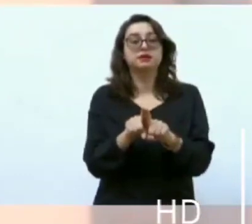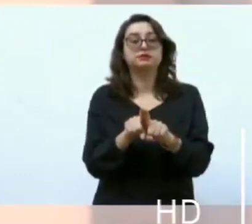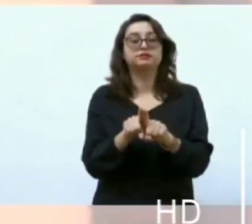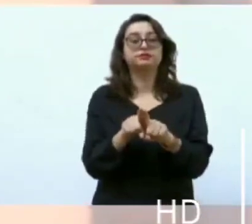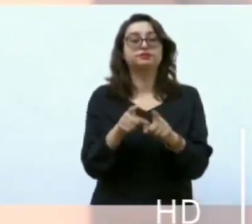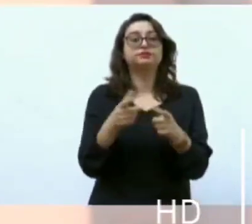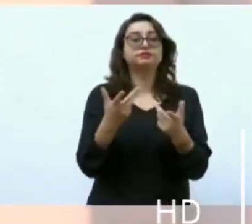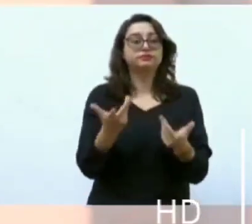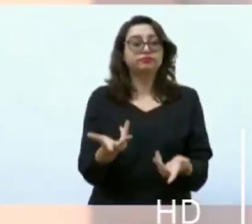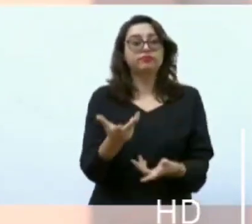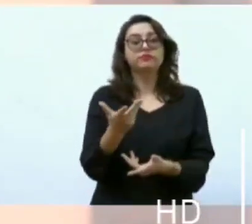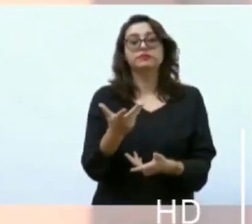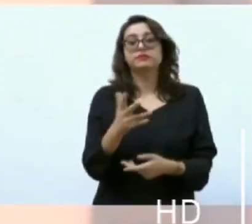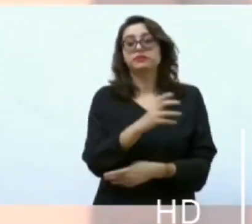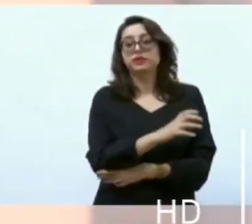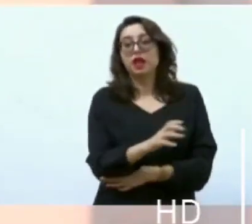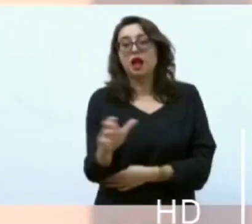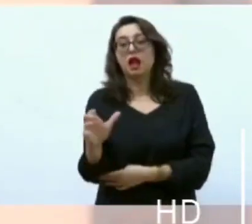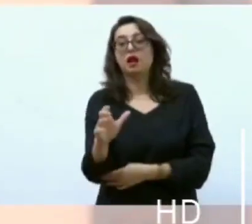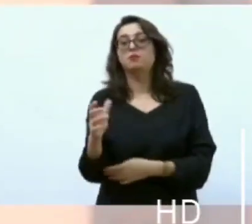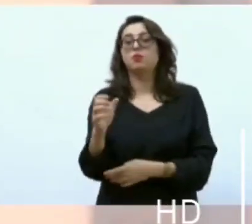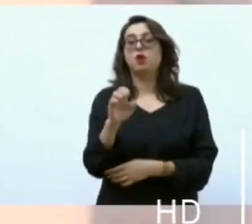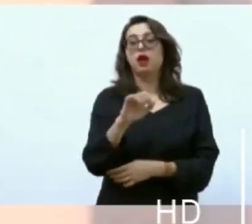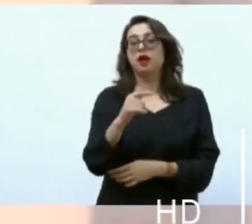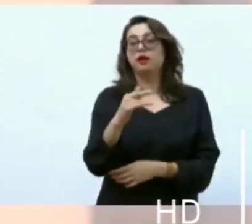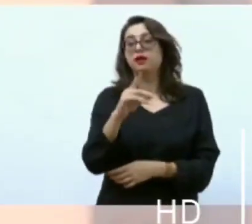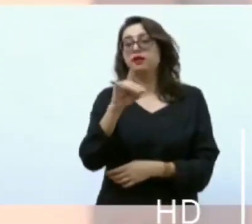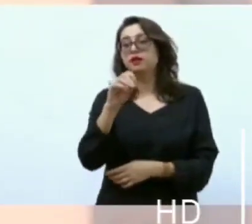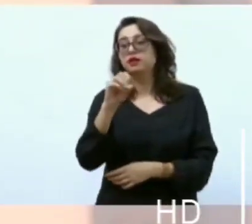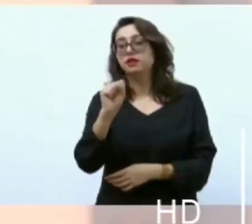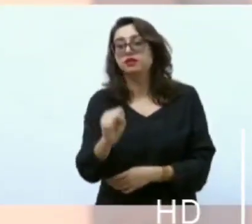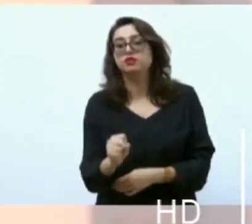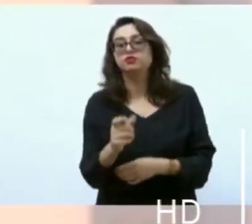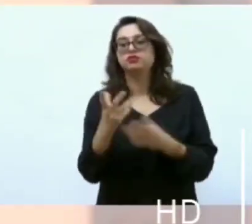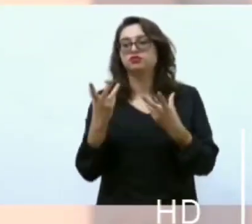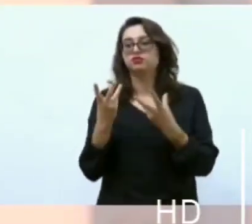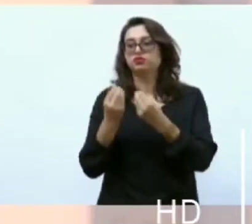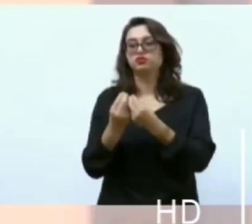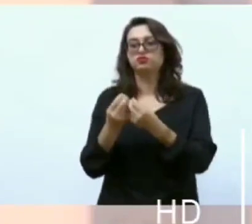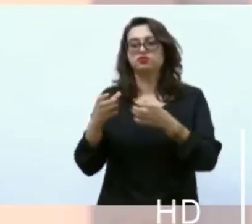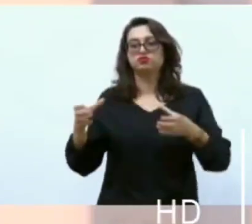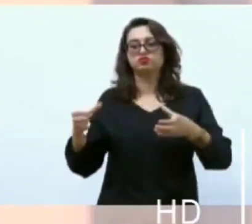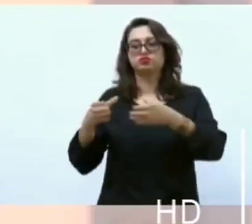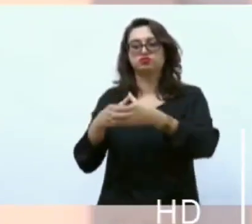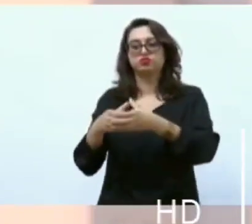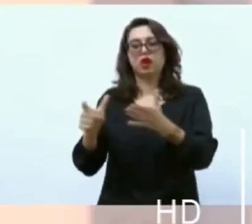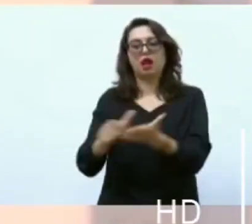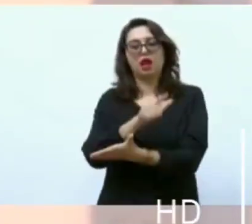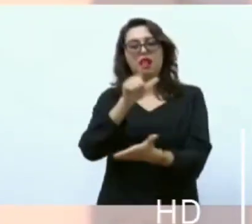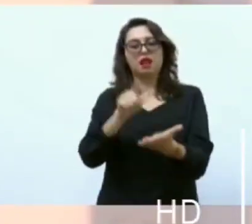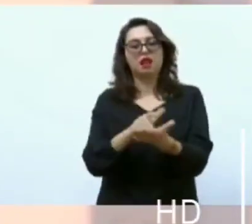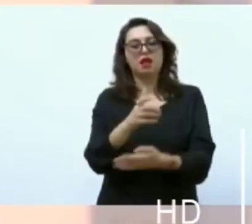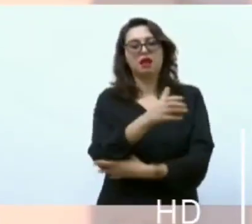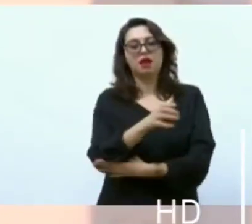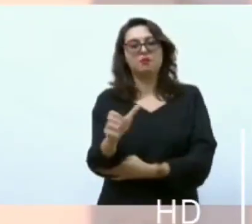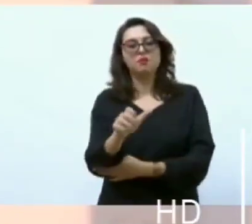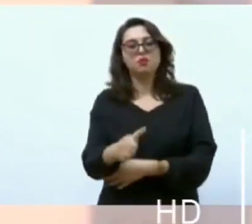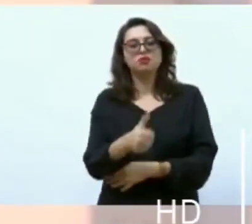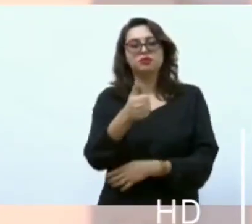de ejidos desde la promulgación de la Ley Agraria del 6